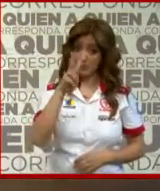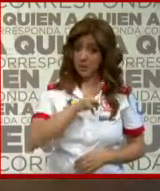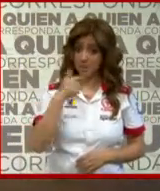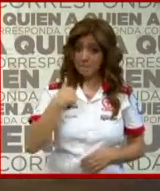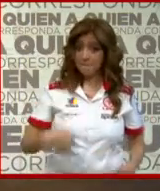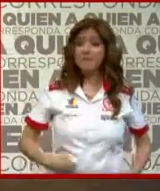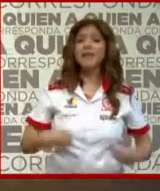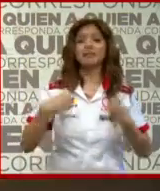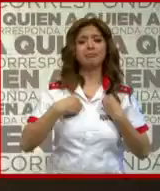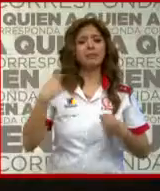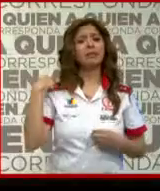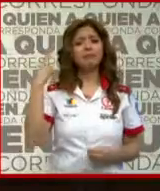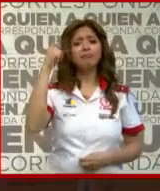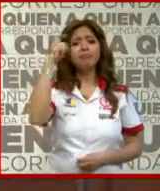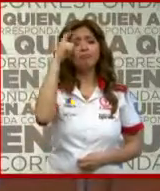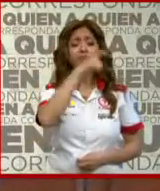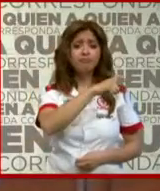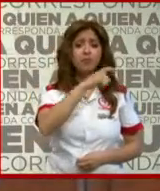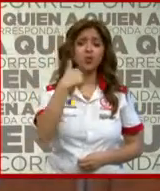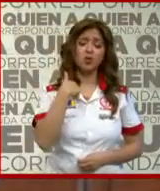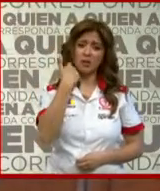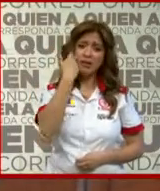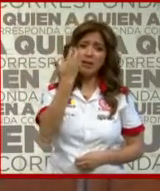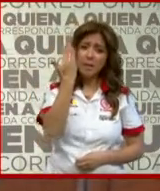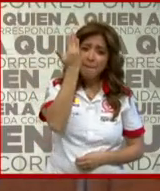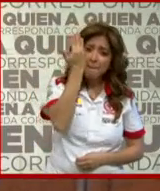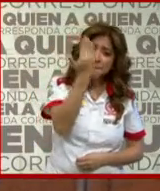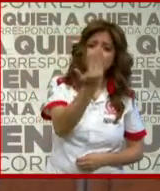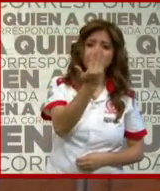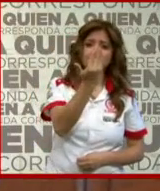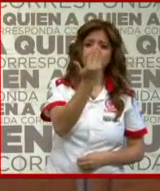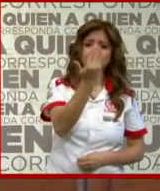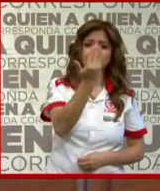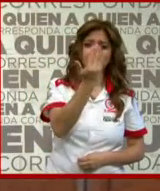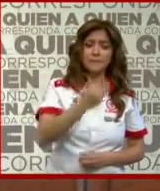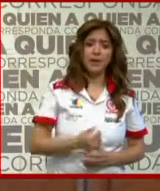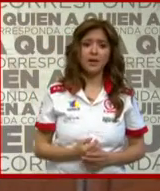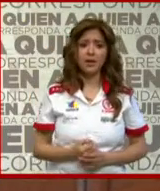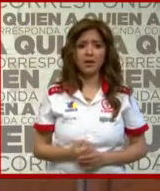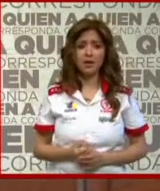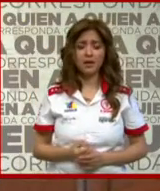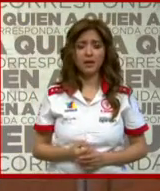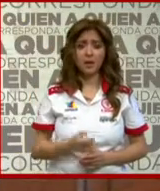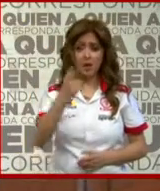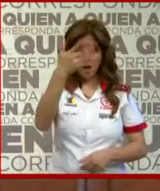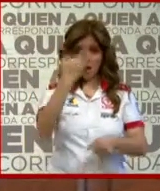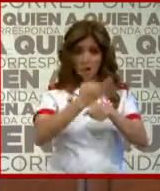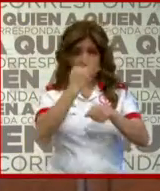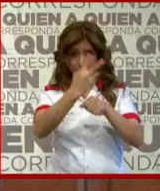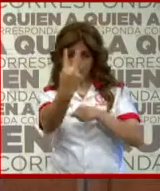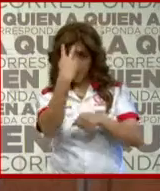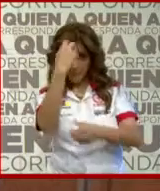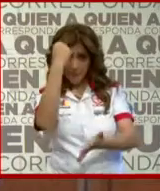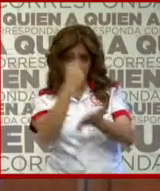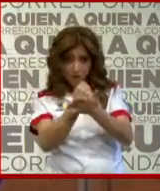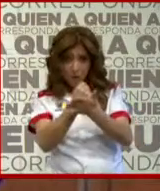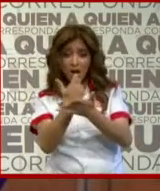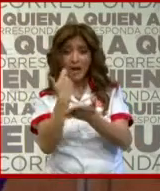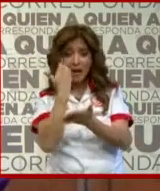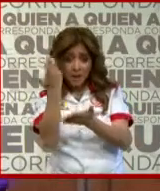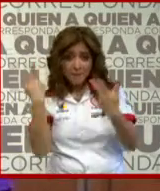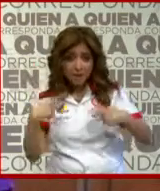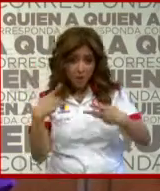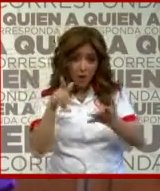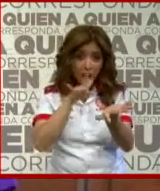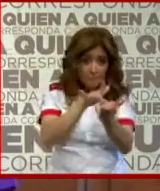pidiera, ahora sí, más que nada a los que me llegaran a ver en algún programa, pues si me pudiera apoyar, pues